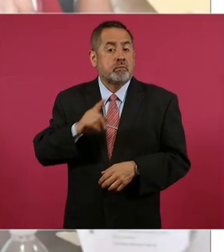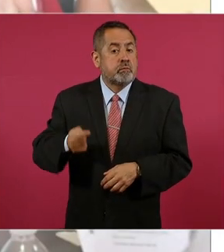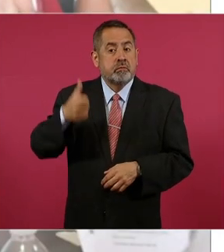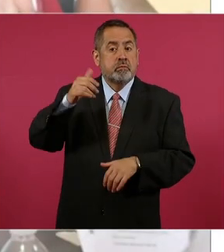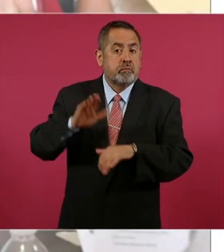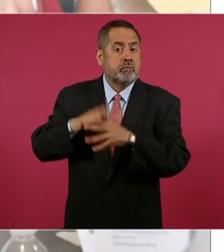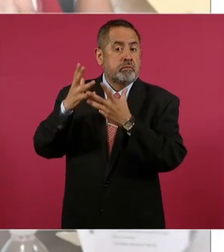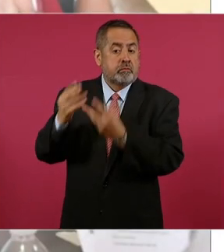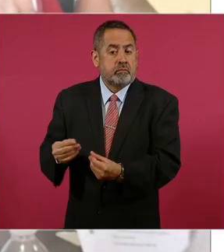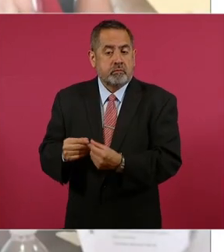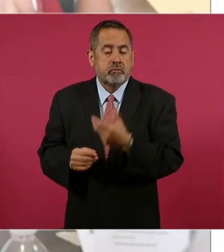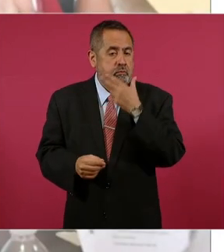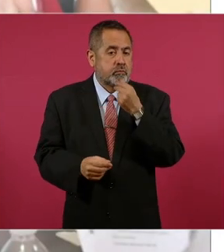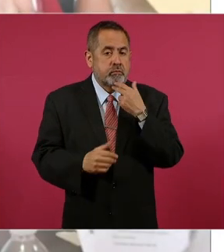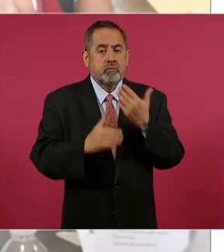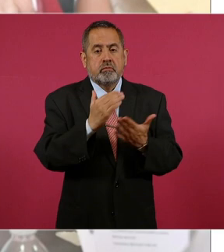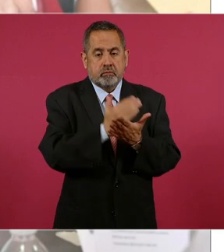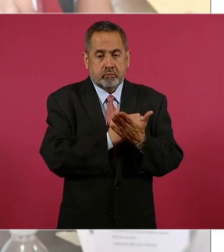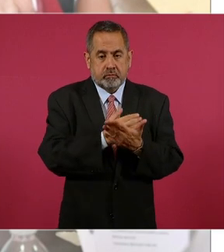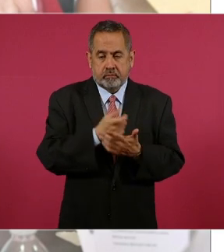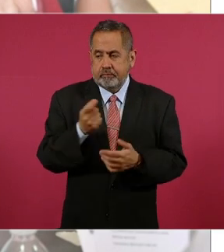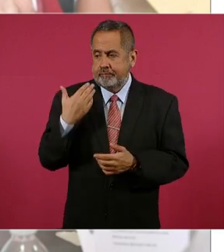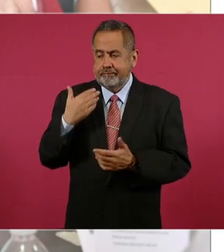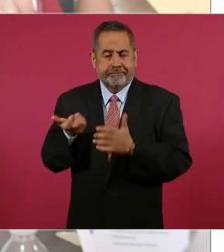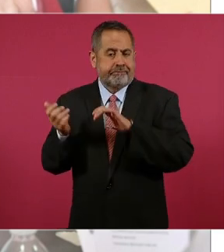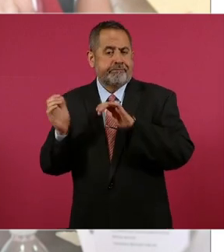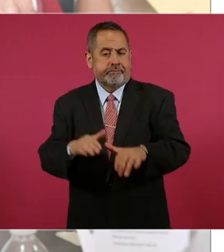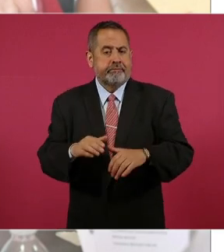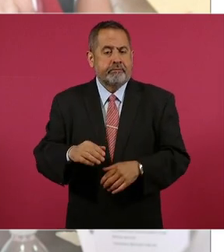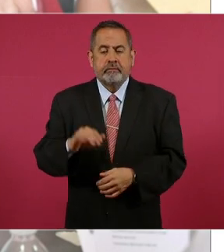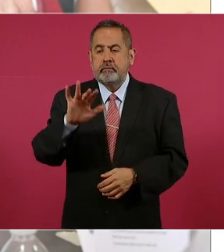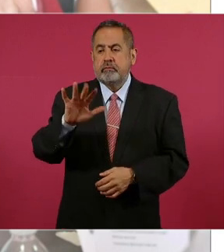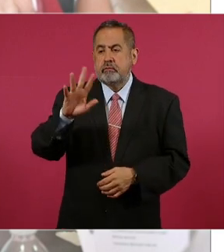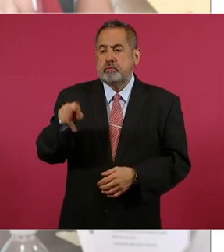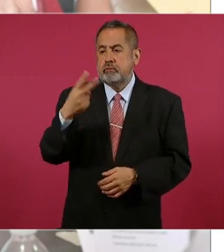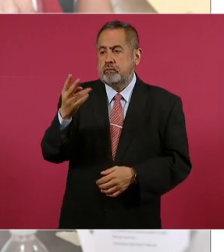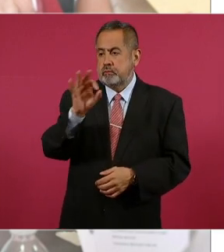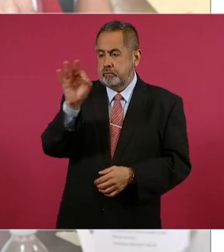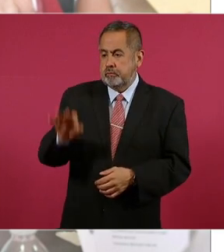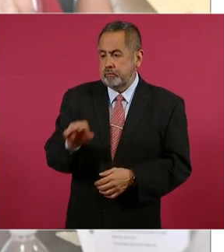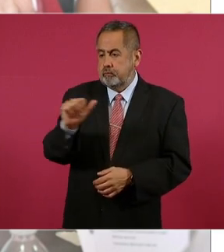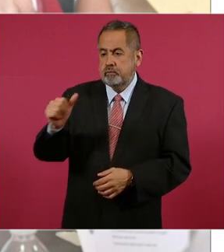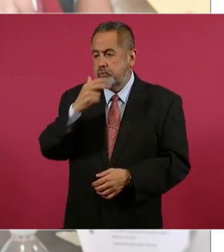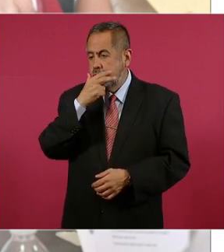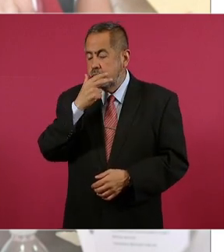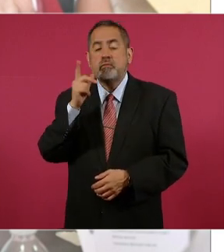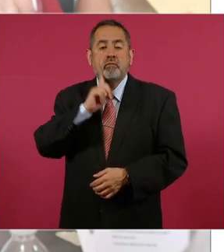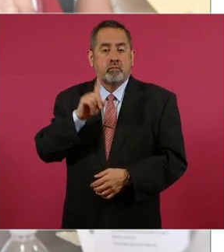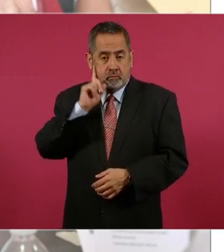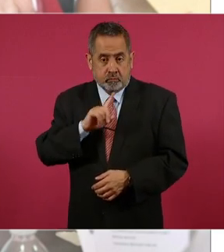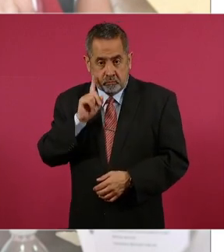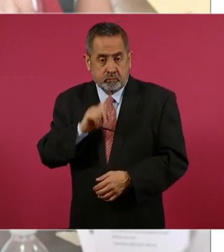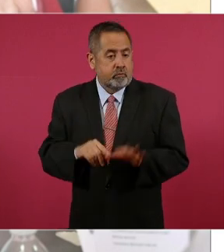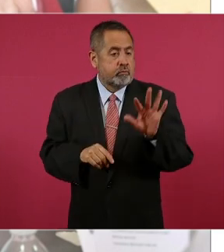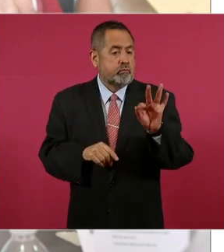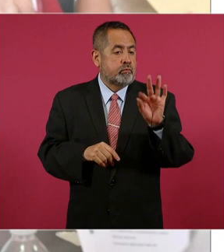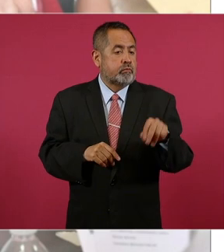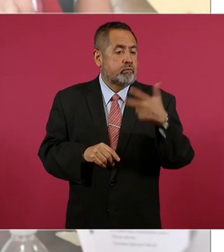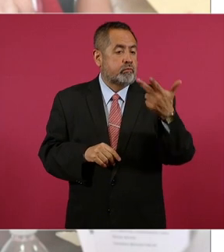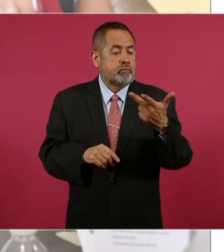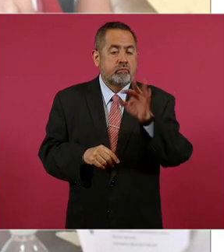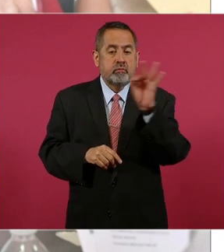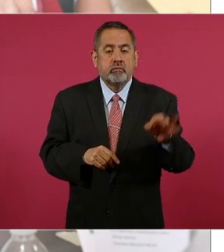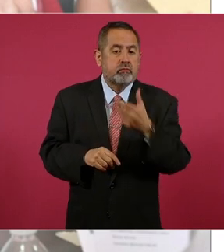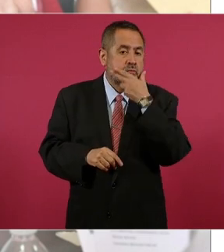en esta contratación ahora de IMSS-Bienestar, 52 por ciento fueron mujeres, 48 por ciento